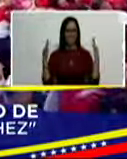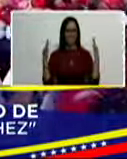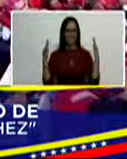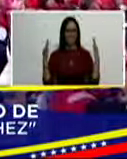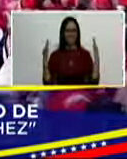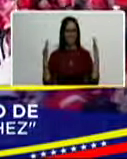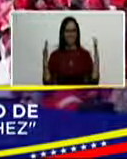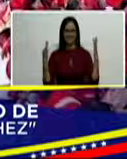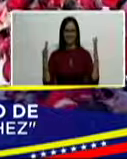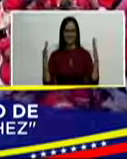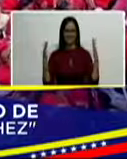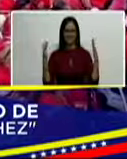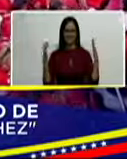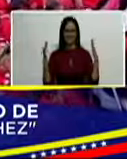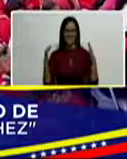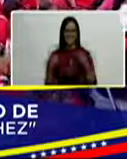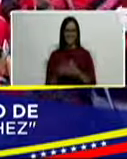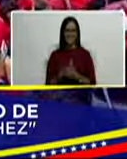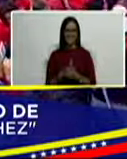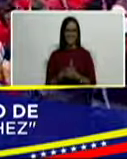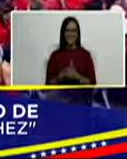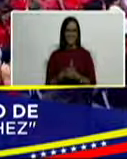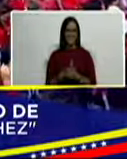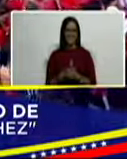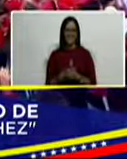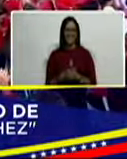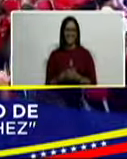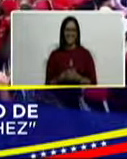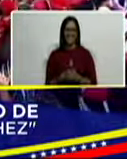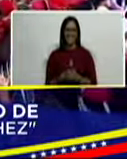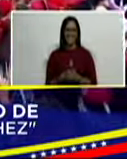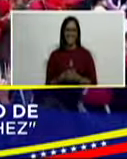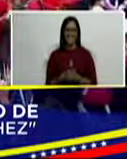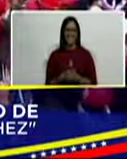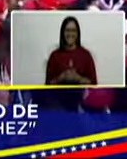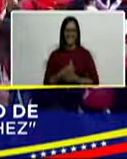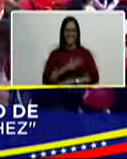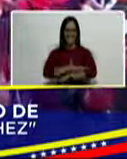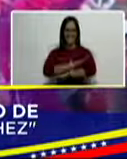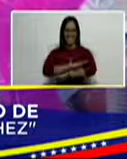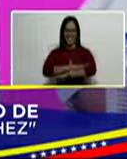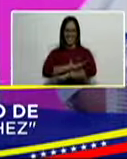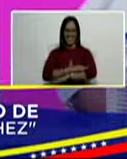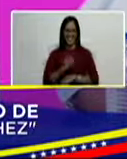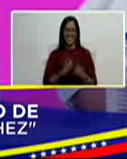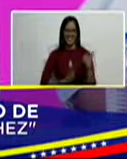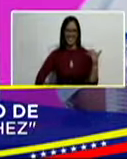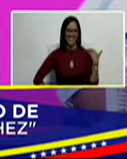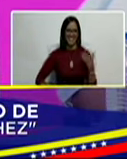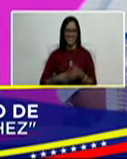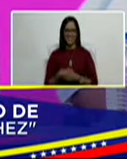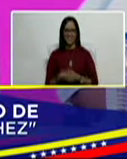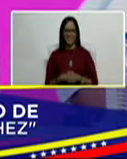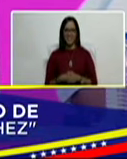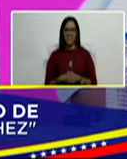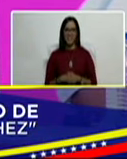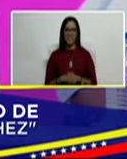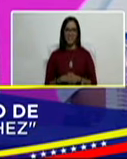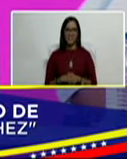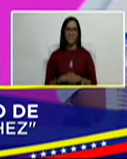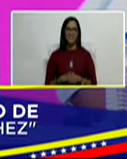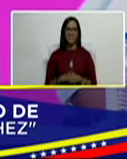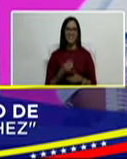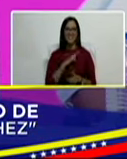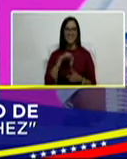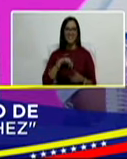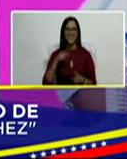Y eso lo sentimos. Y por eso, presidente, aquí en Venezuela nosotros hemos